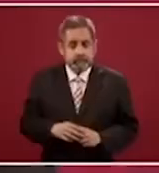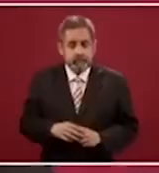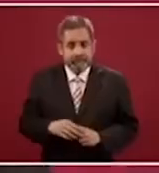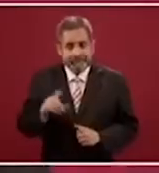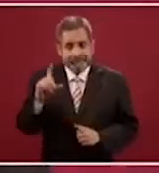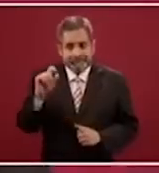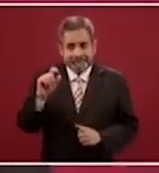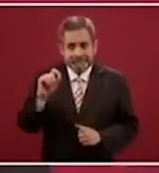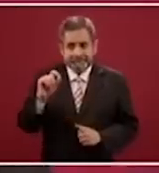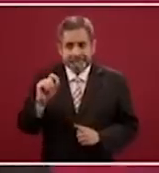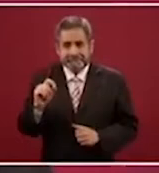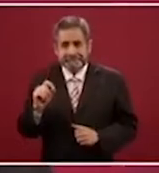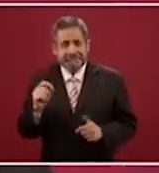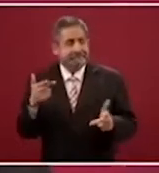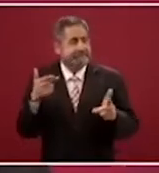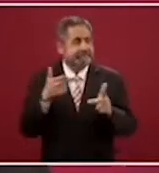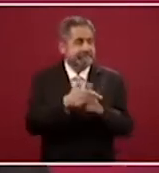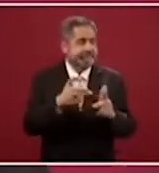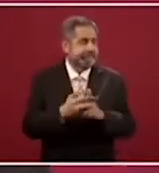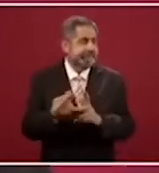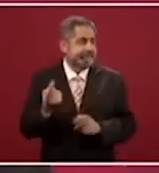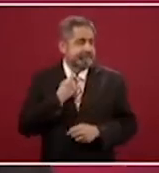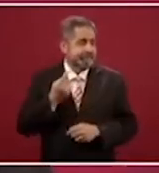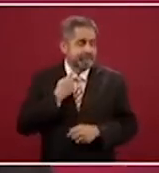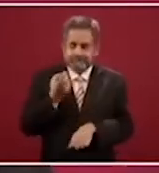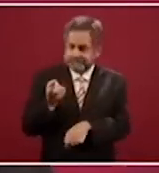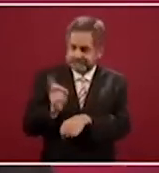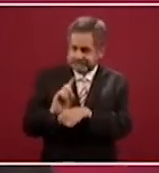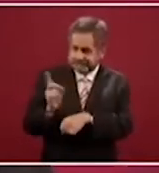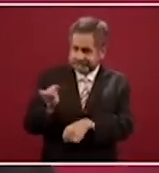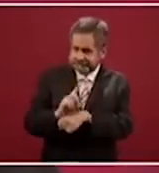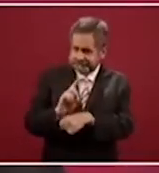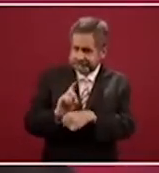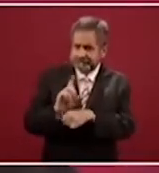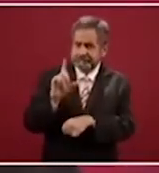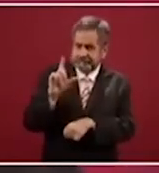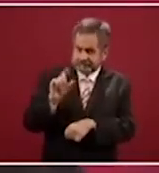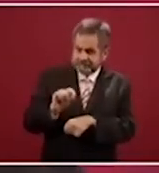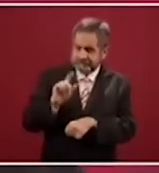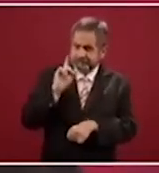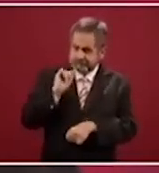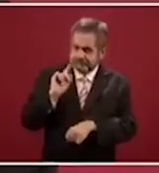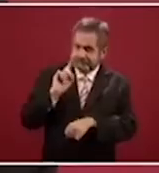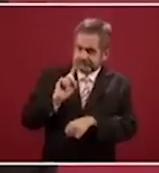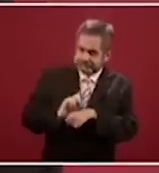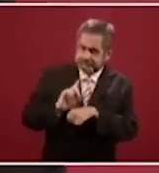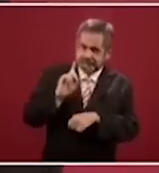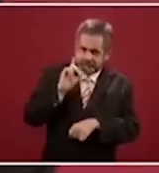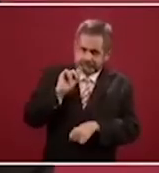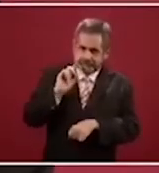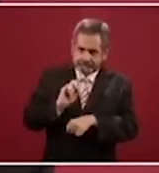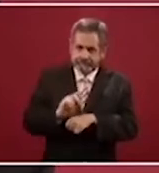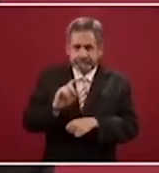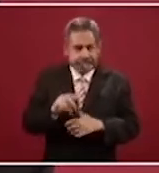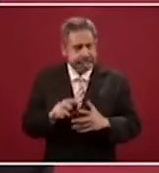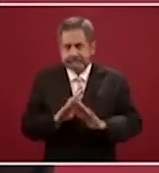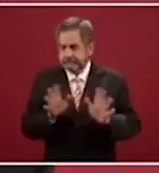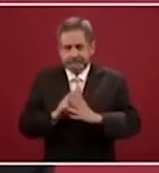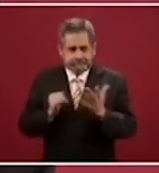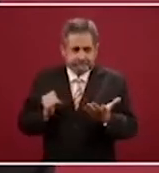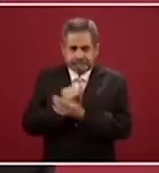20 homicidios diarios y tomamos la decisión de